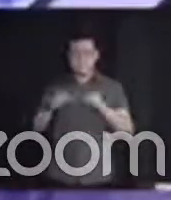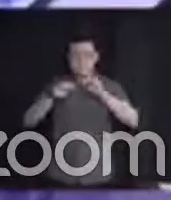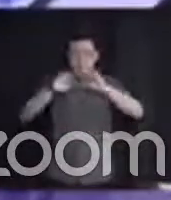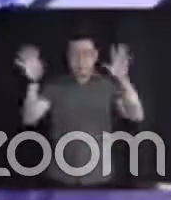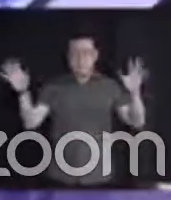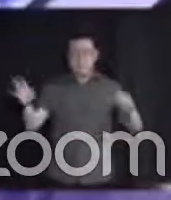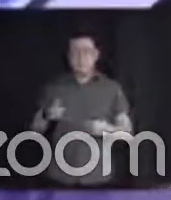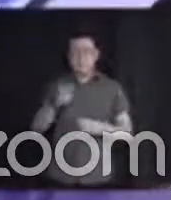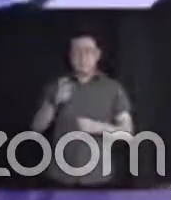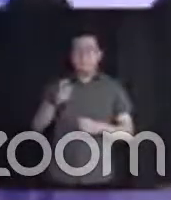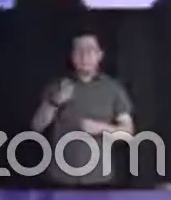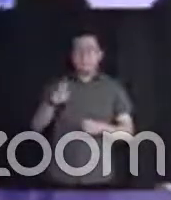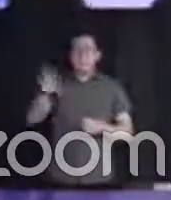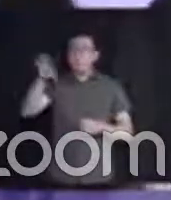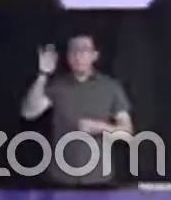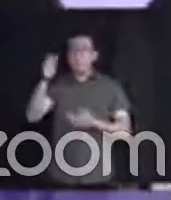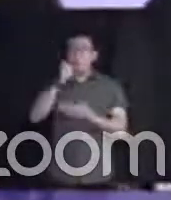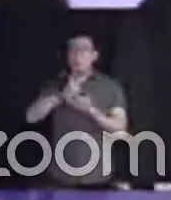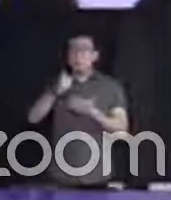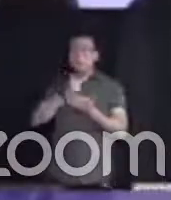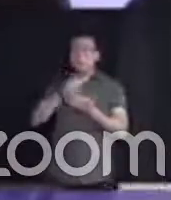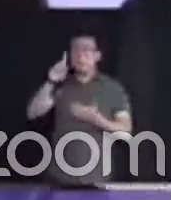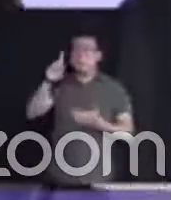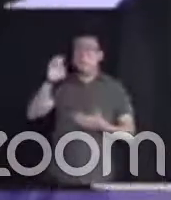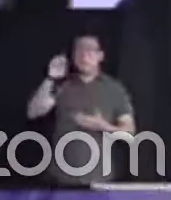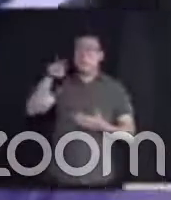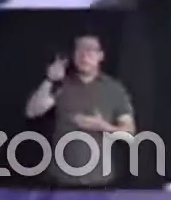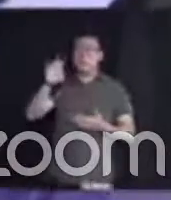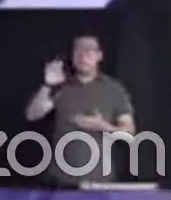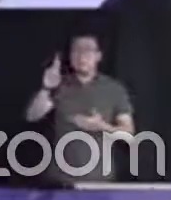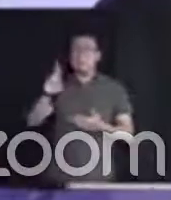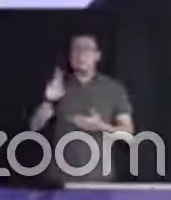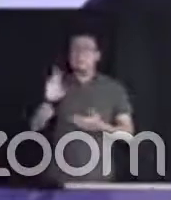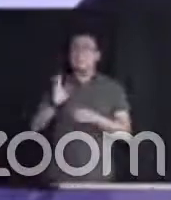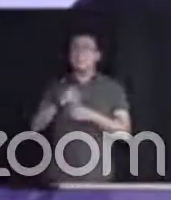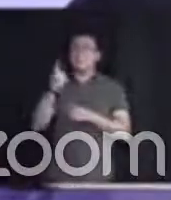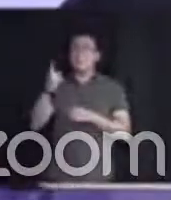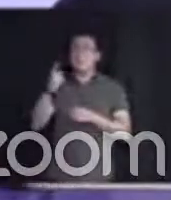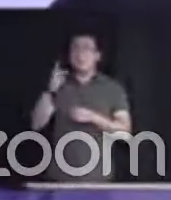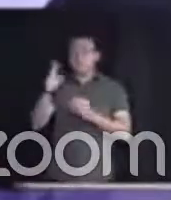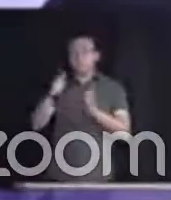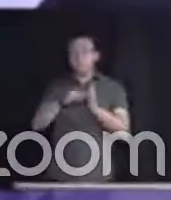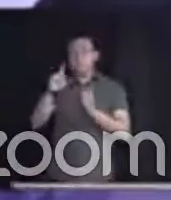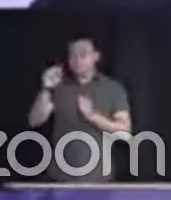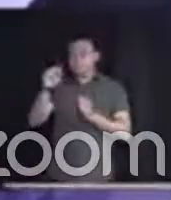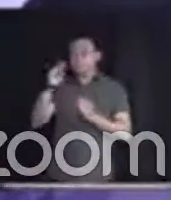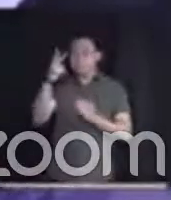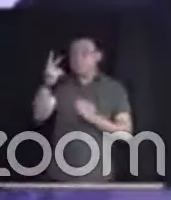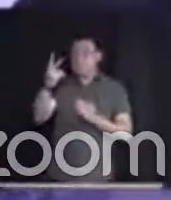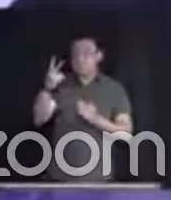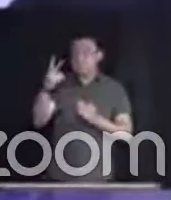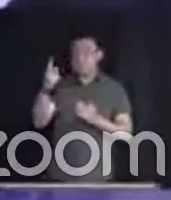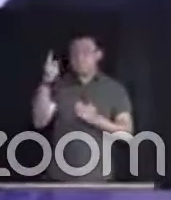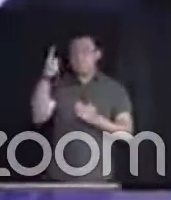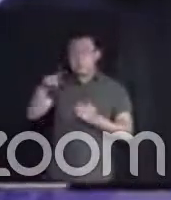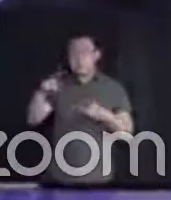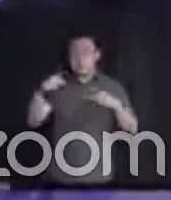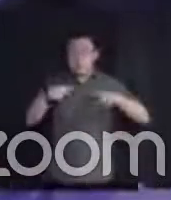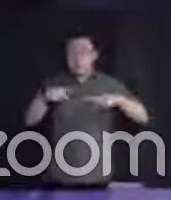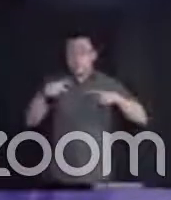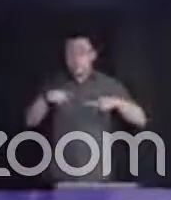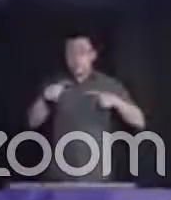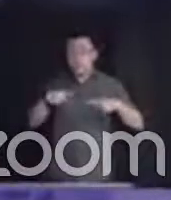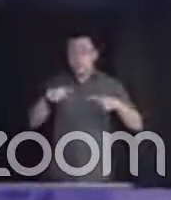año escogimos a Denver para que sea la sede de la Extravaganas 2022. Para la gente nueva que no ha ido nunca a